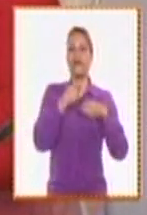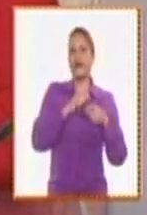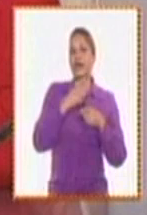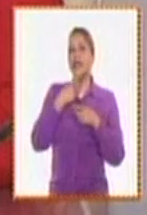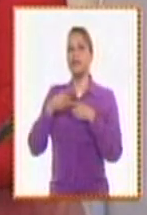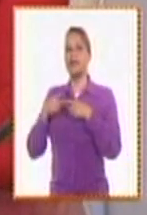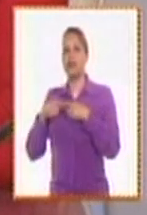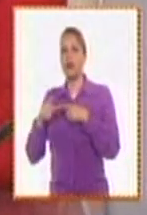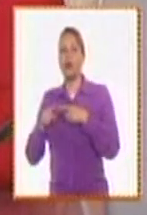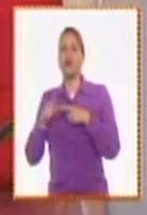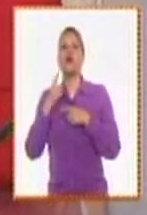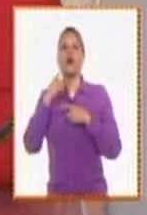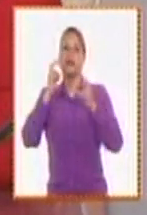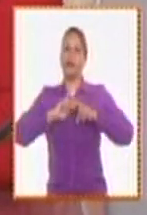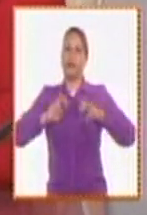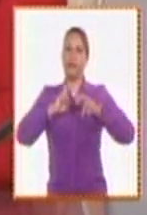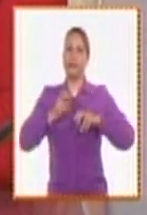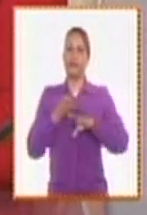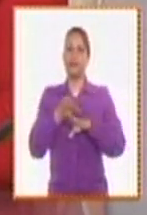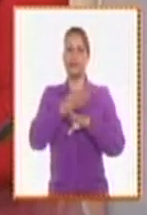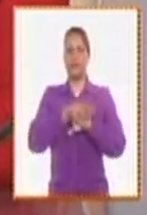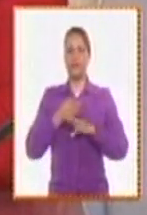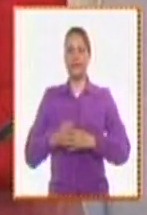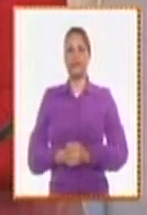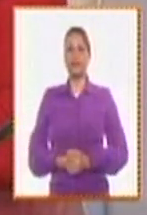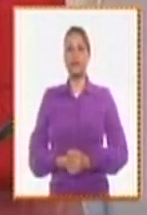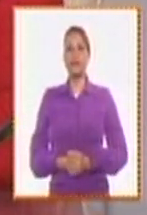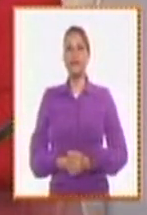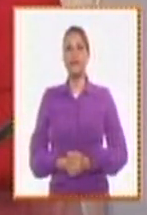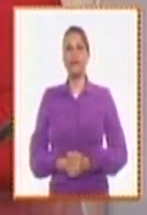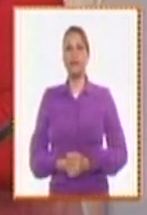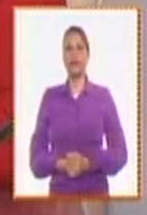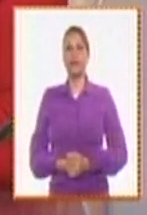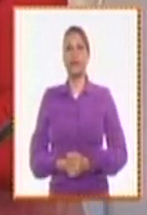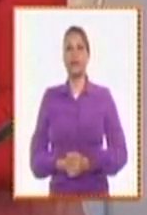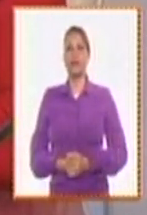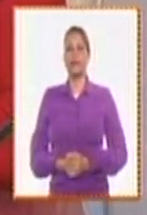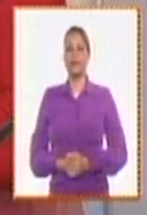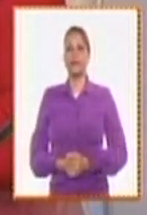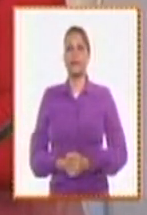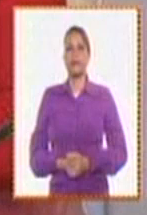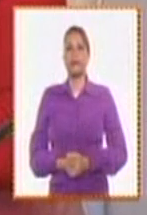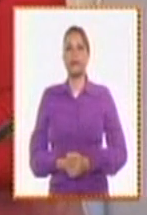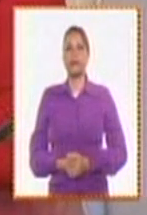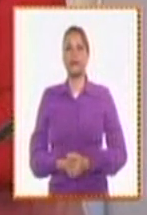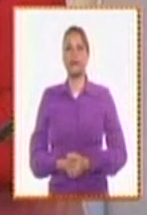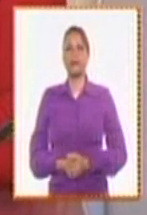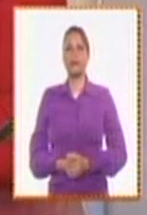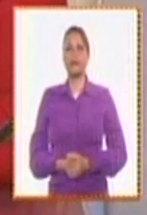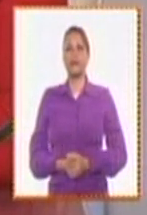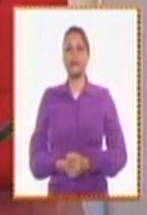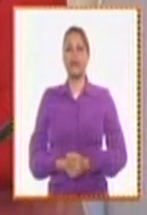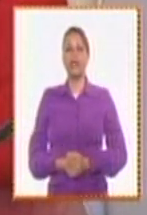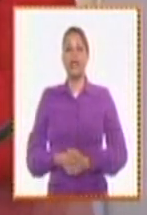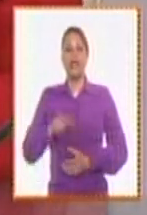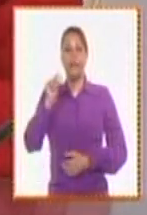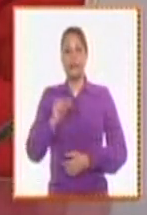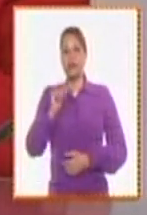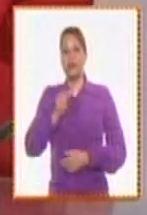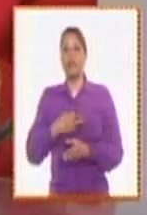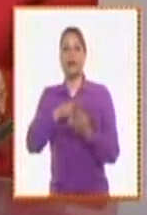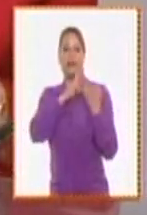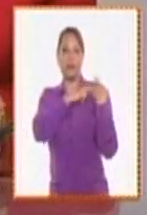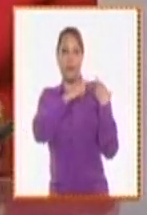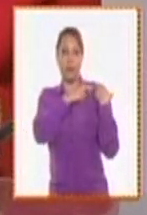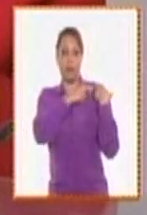y durante la celebración del acto del juicio oral. En los casos que procede, a los responsables se les impone, además